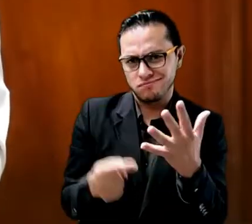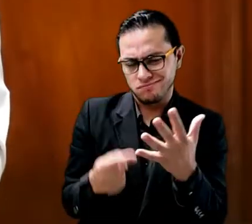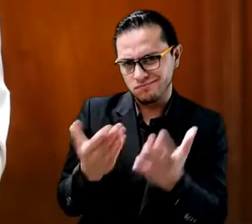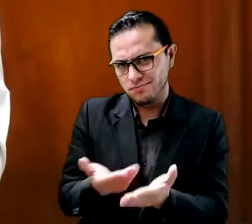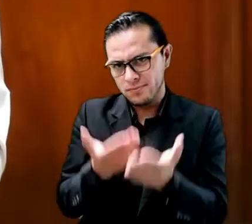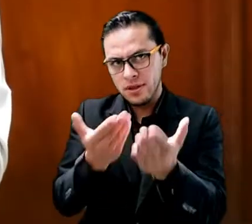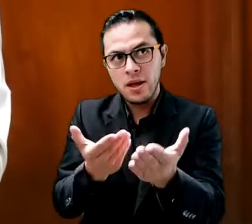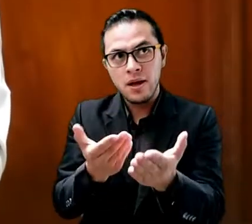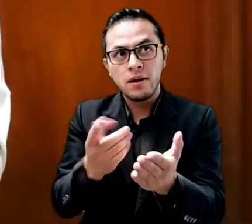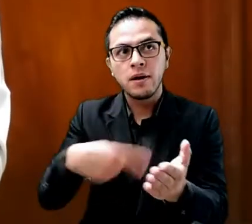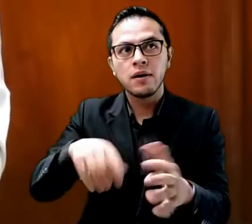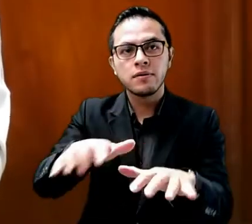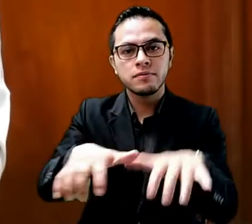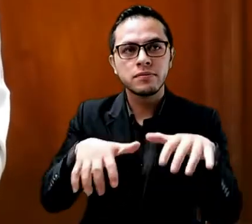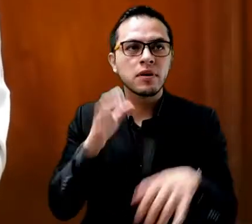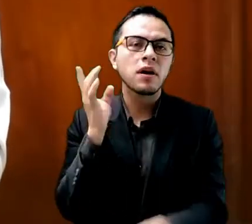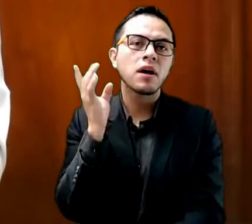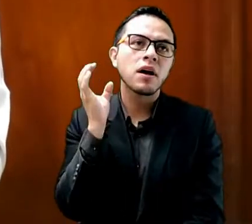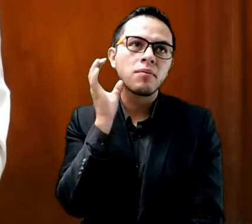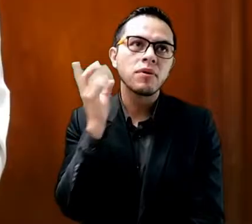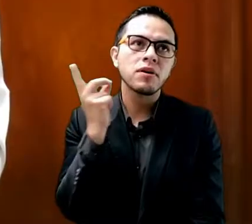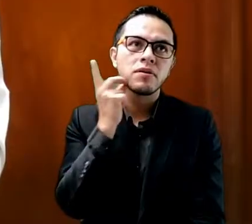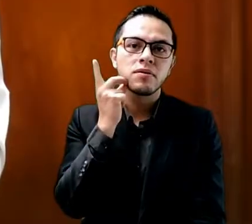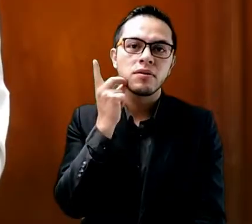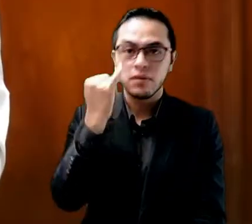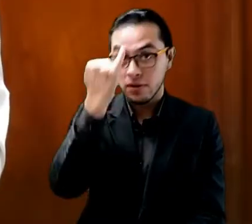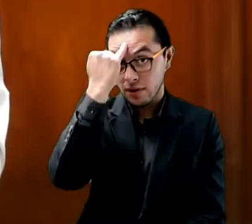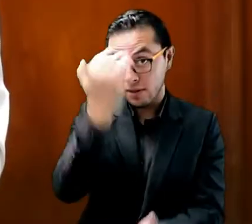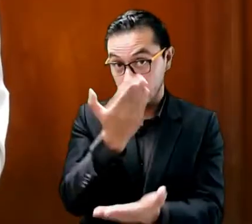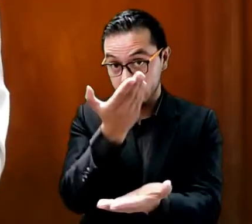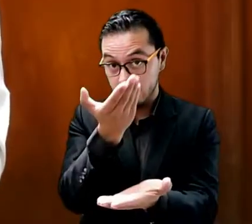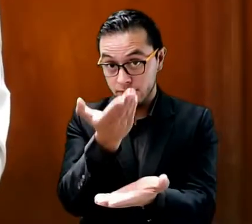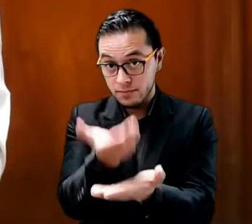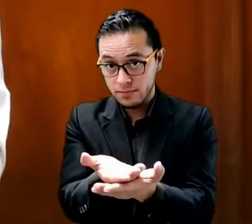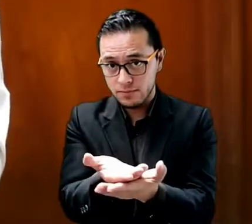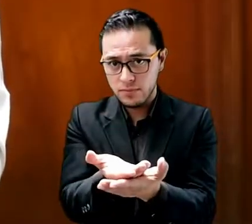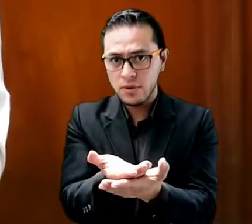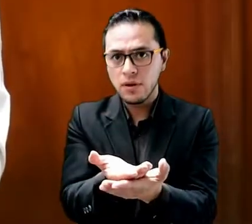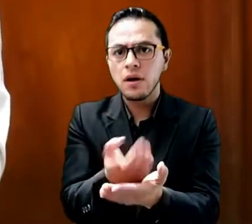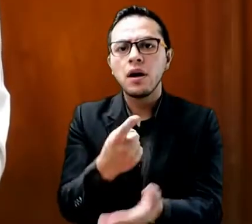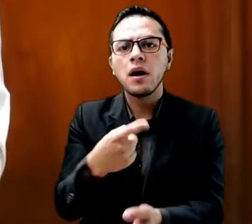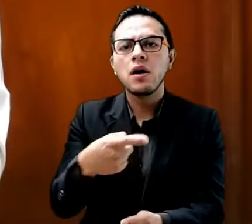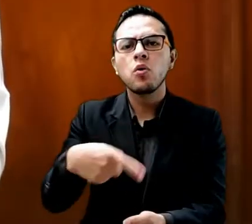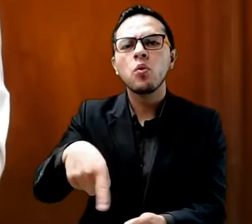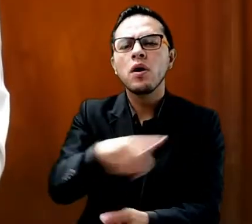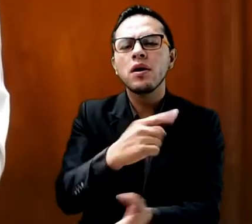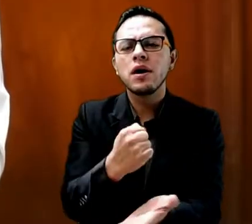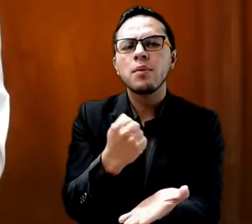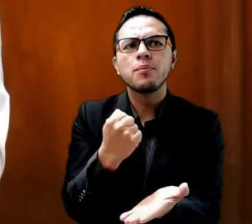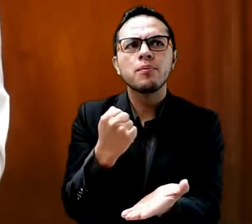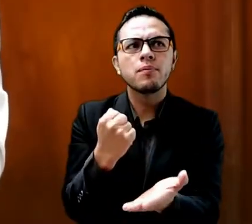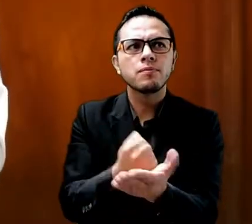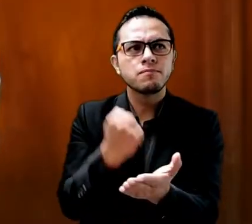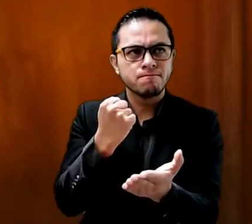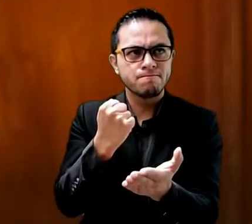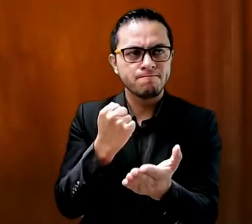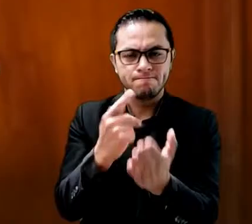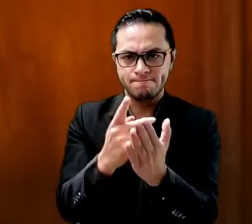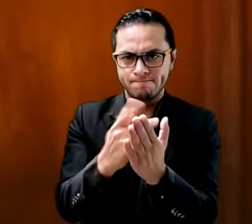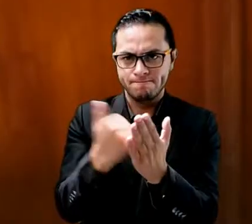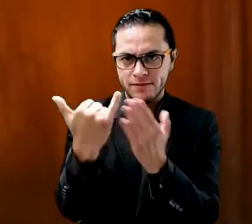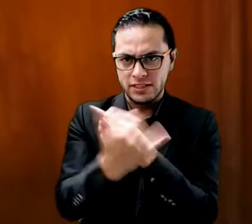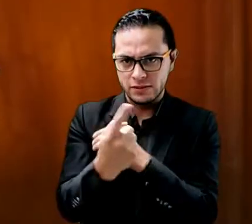esta Asamblea la presente iniciativa para que se estime conducente y se apruebe en sus términos, anexando el proyecto de